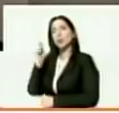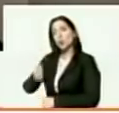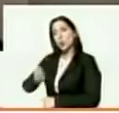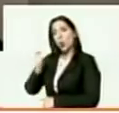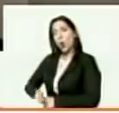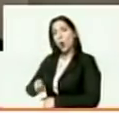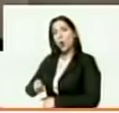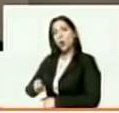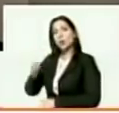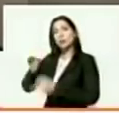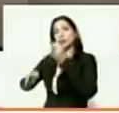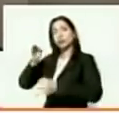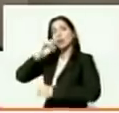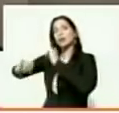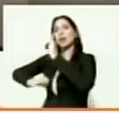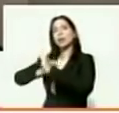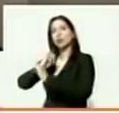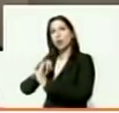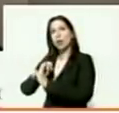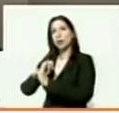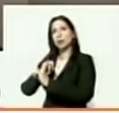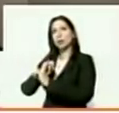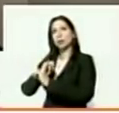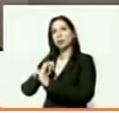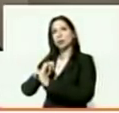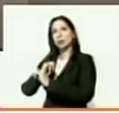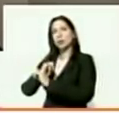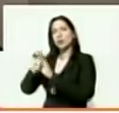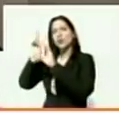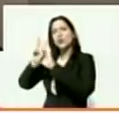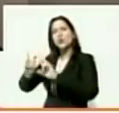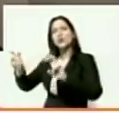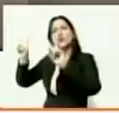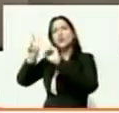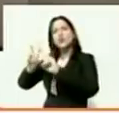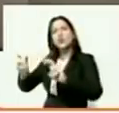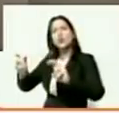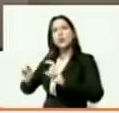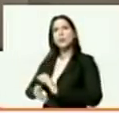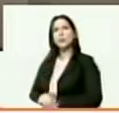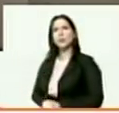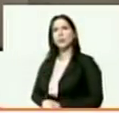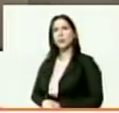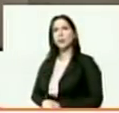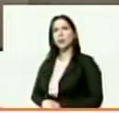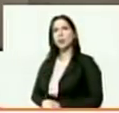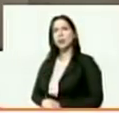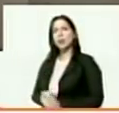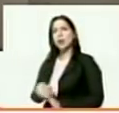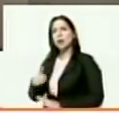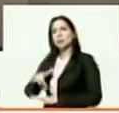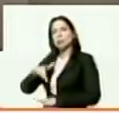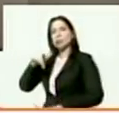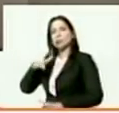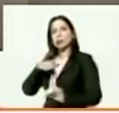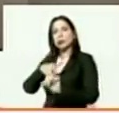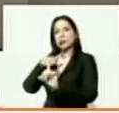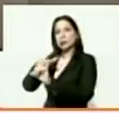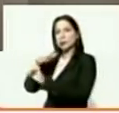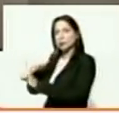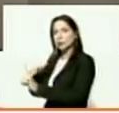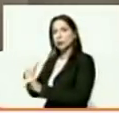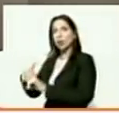Penal Internacional que investigue los crímenes posibles contra la